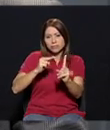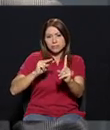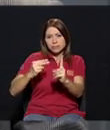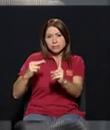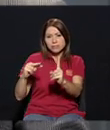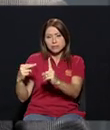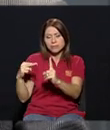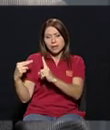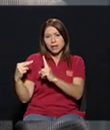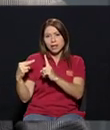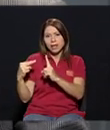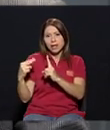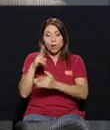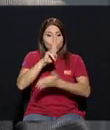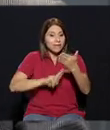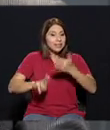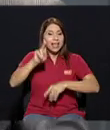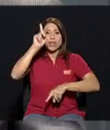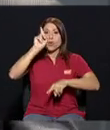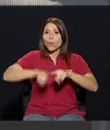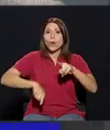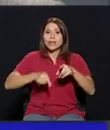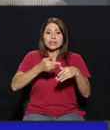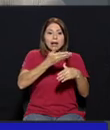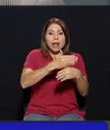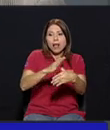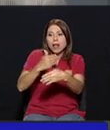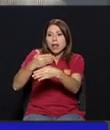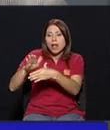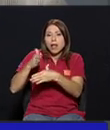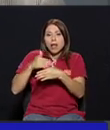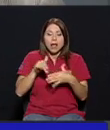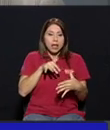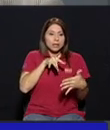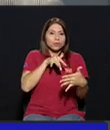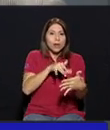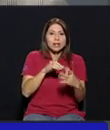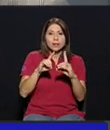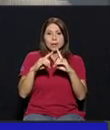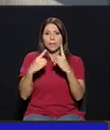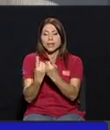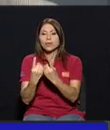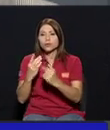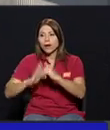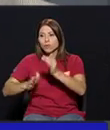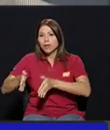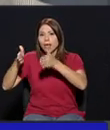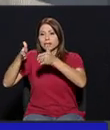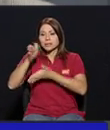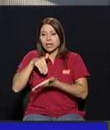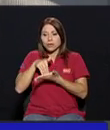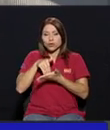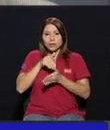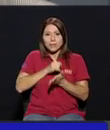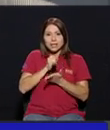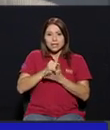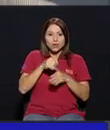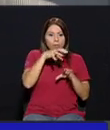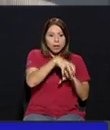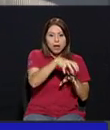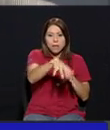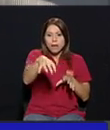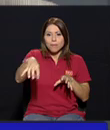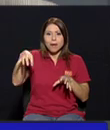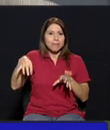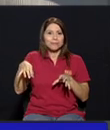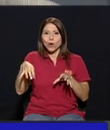vista. La universidad no puede estar fragmentada en escuelas, departamentos, facultades, centros de investigación, sino que la universidad es